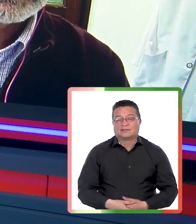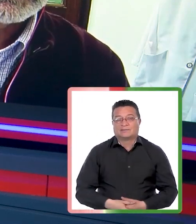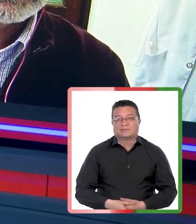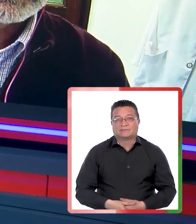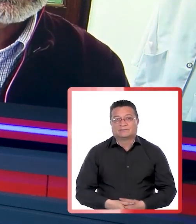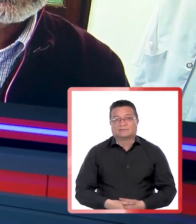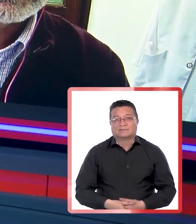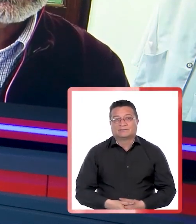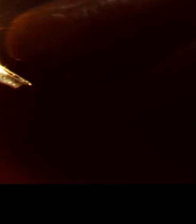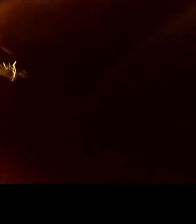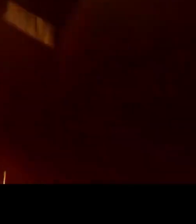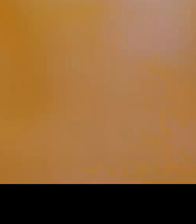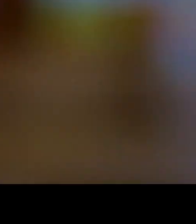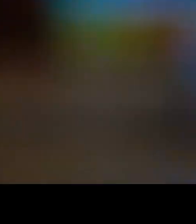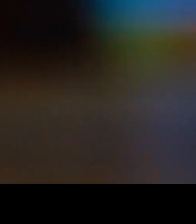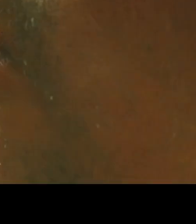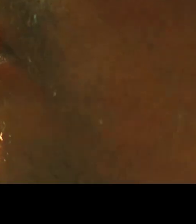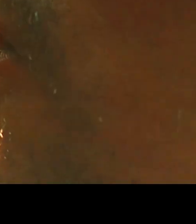Portavoz Noticias.